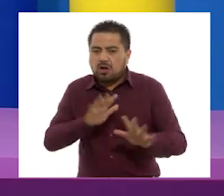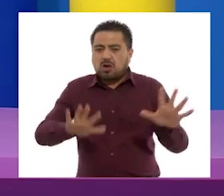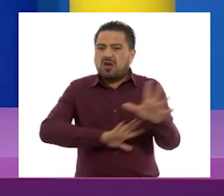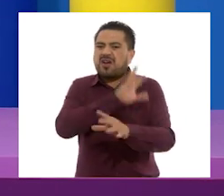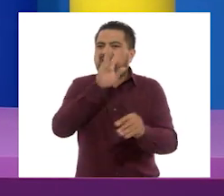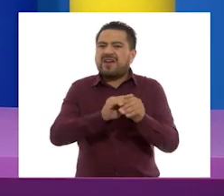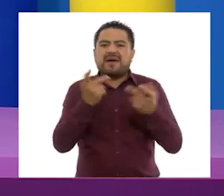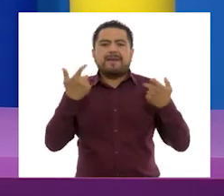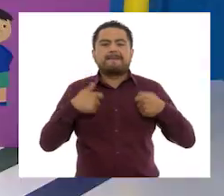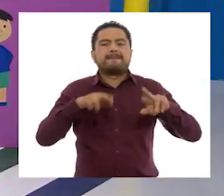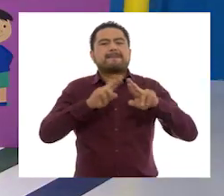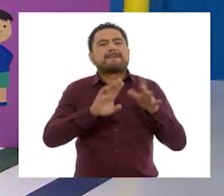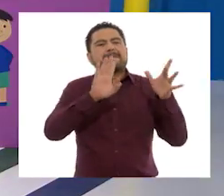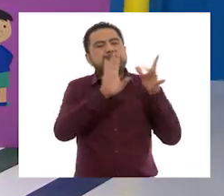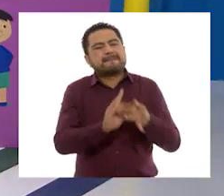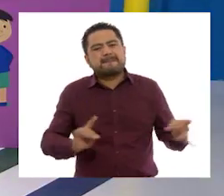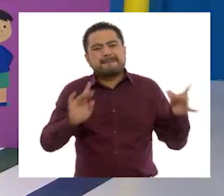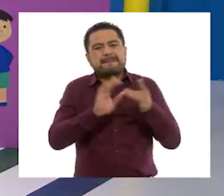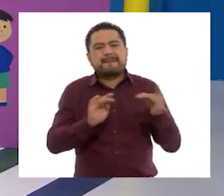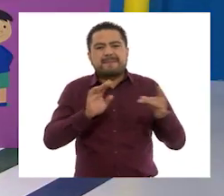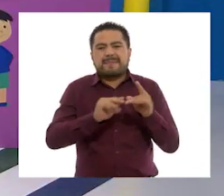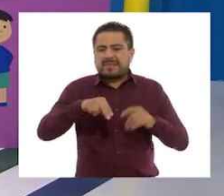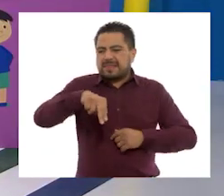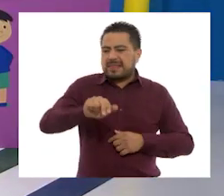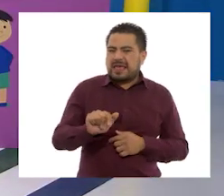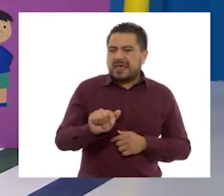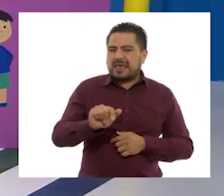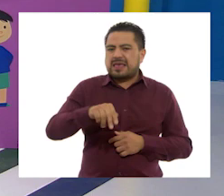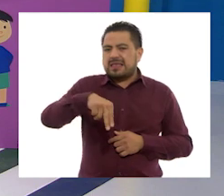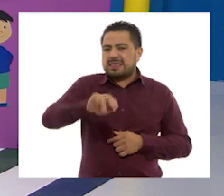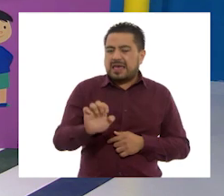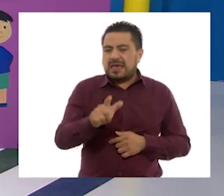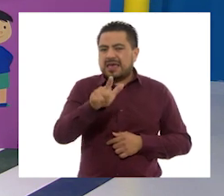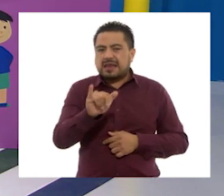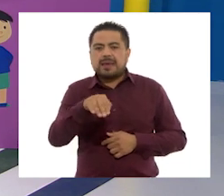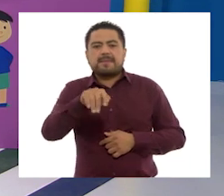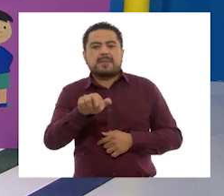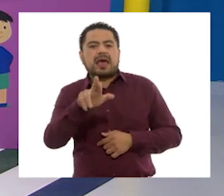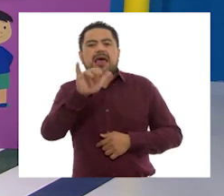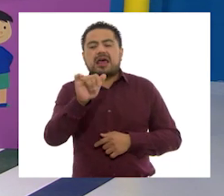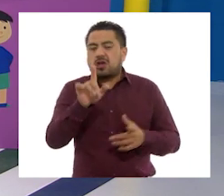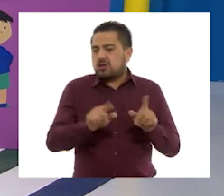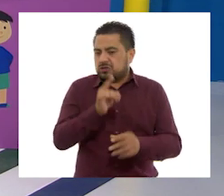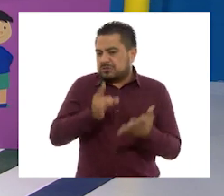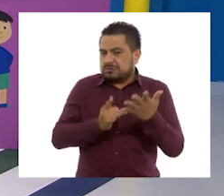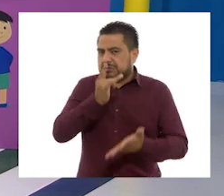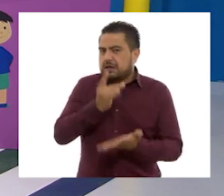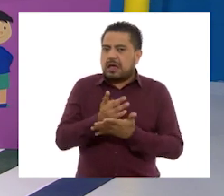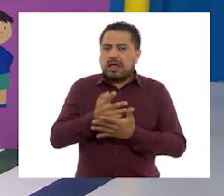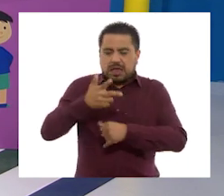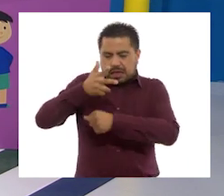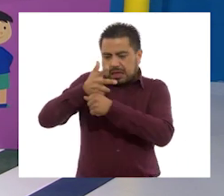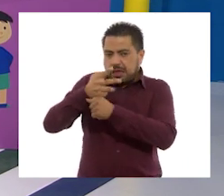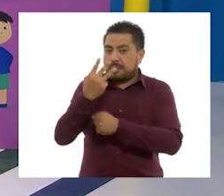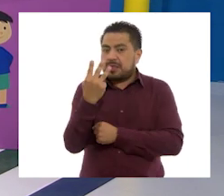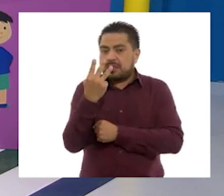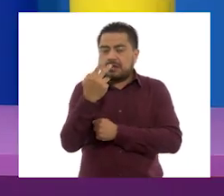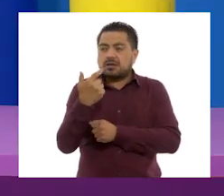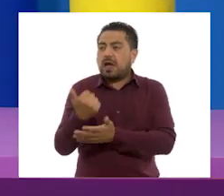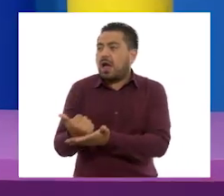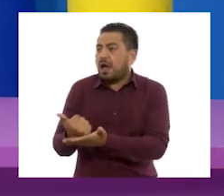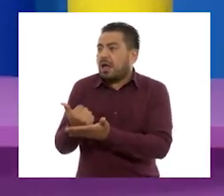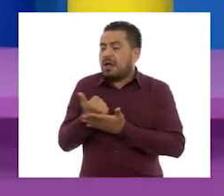dice la maestra Nelly y María y solamente el cámara 3 me ayudó.